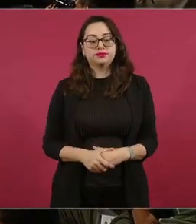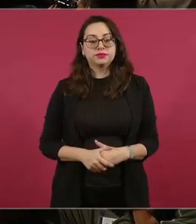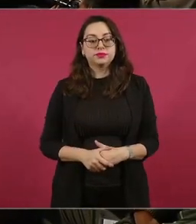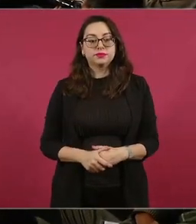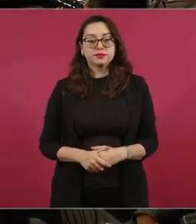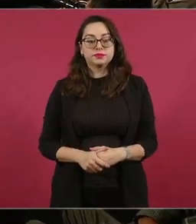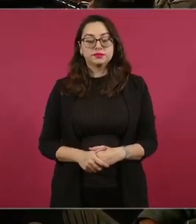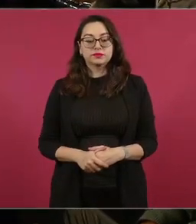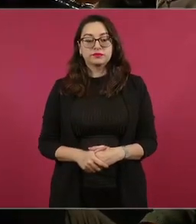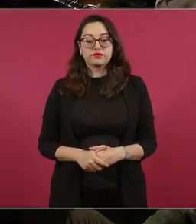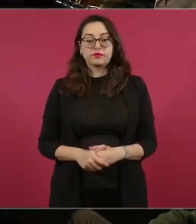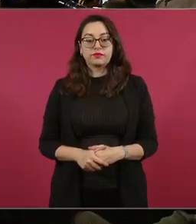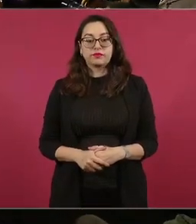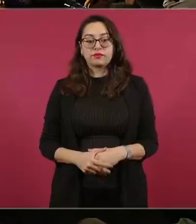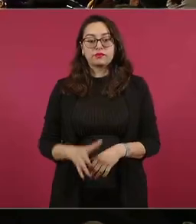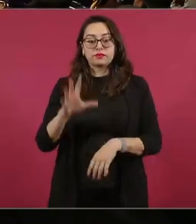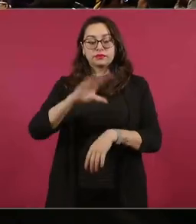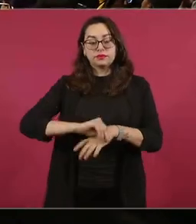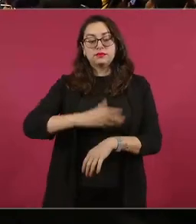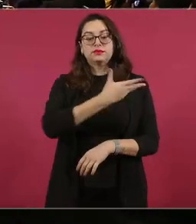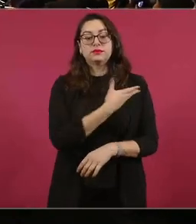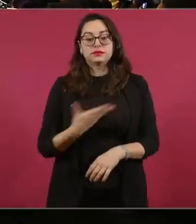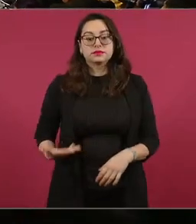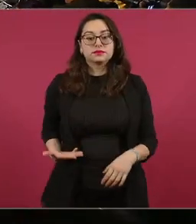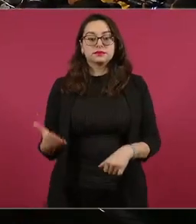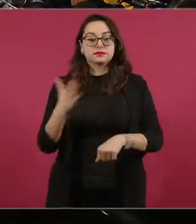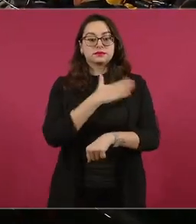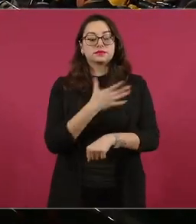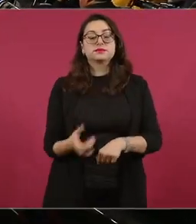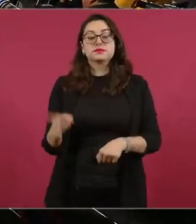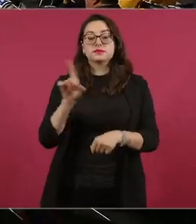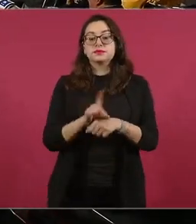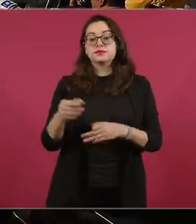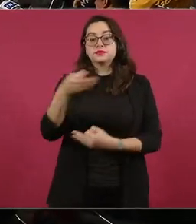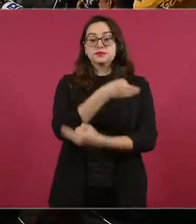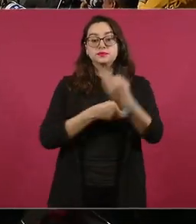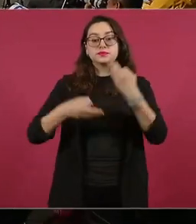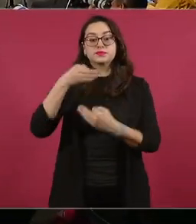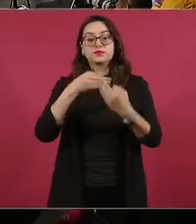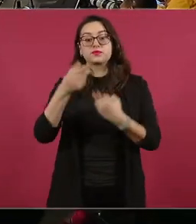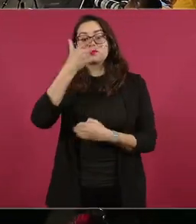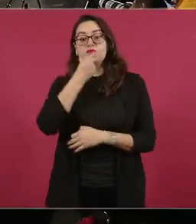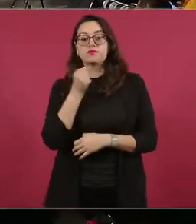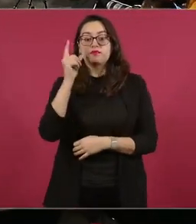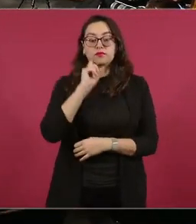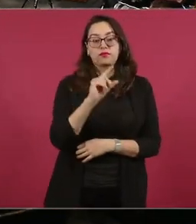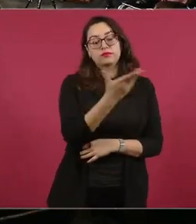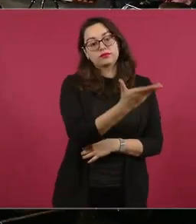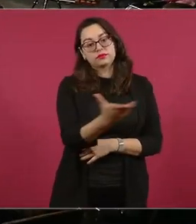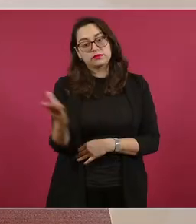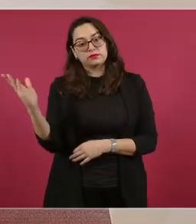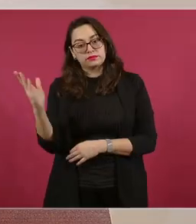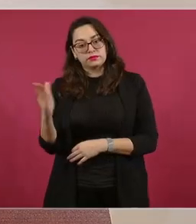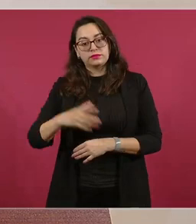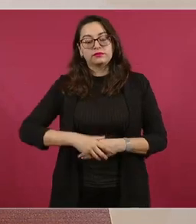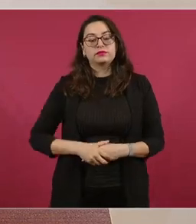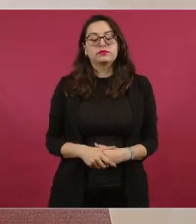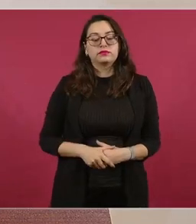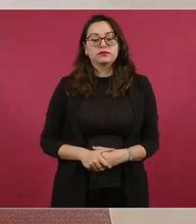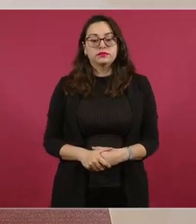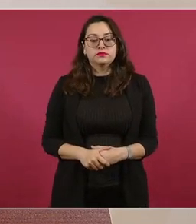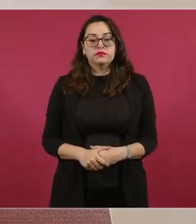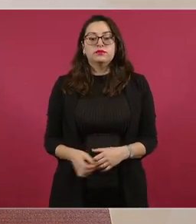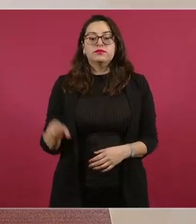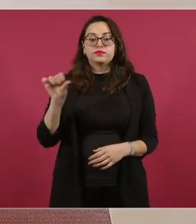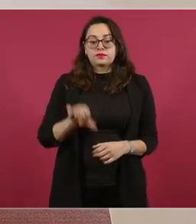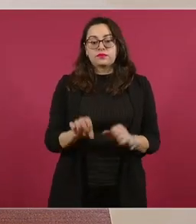Con su permiso, señor presidente, muy buenos días a todas y todos ustedes. Hoy en el Pulso de la Salud,